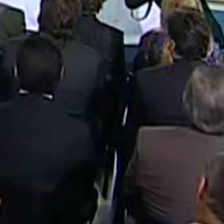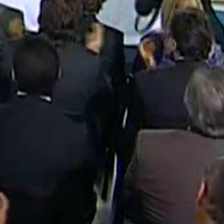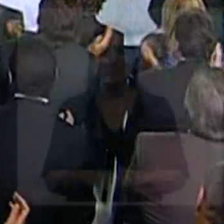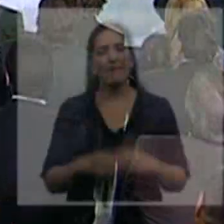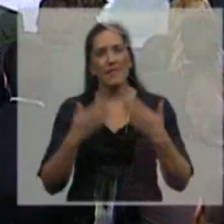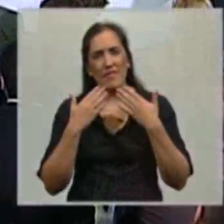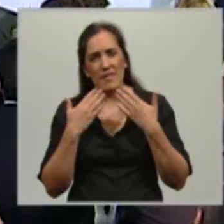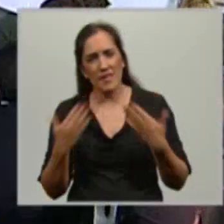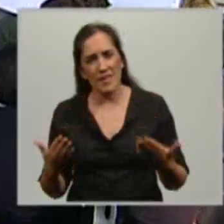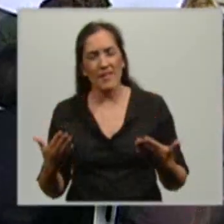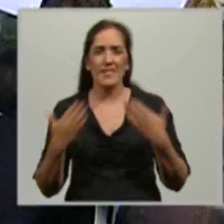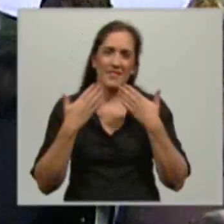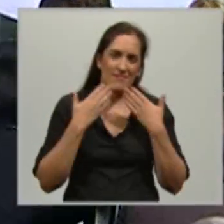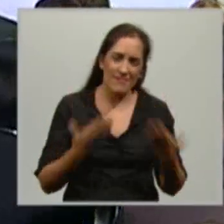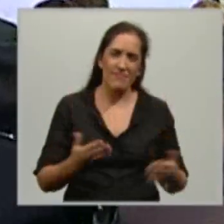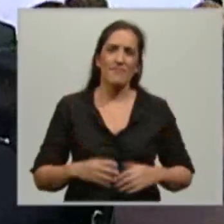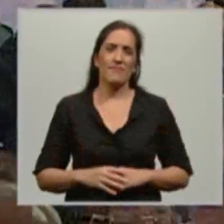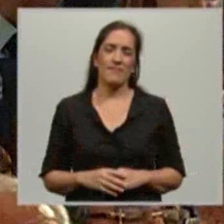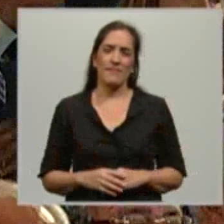Gracias, gracias.